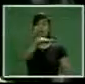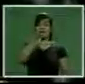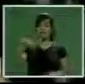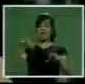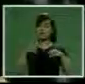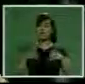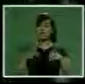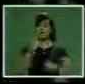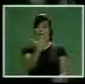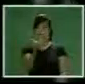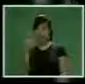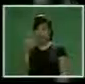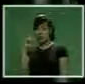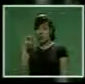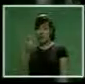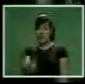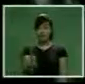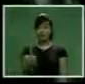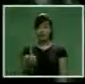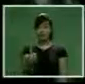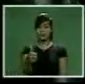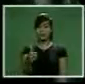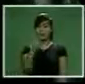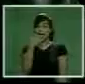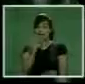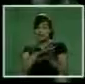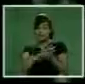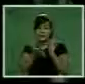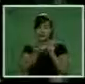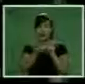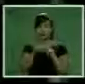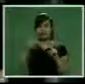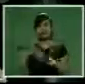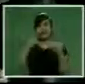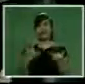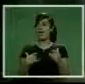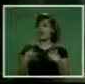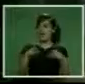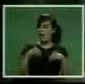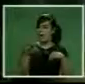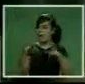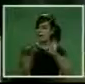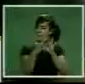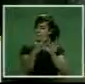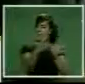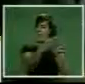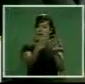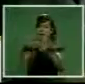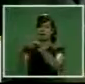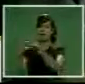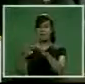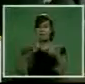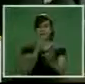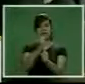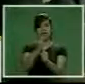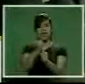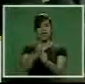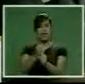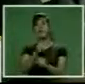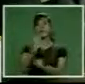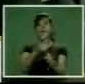reconocen después de 500 años de casi el intento de extinción. Entonces, es como diferente, y uno tiene que jugar con eso, porque si hay